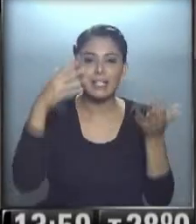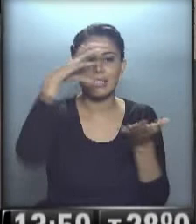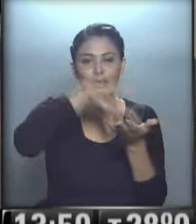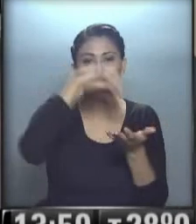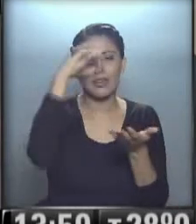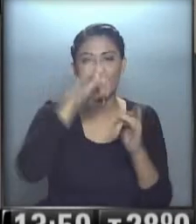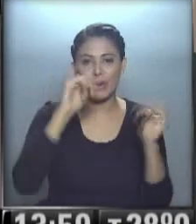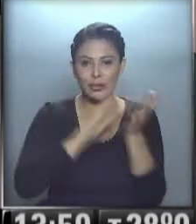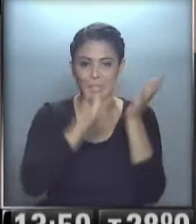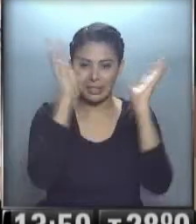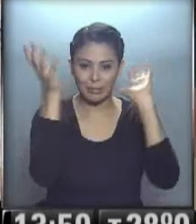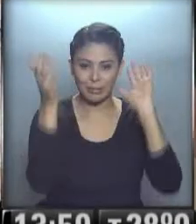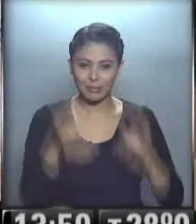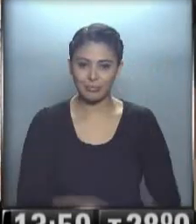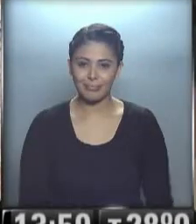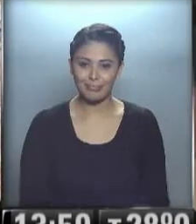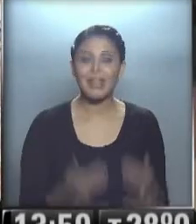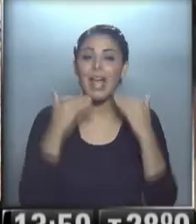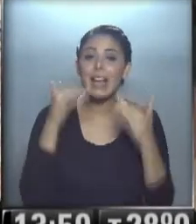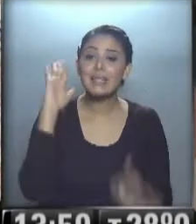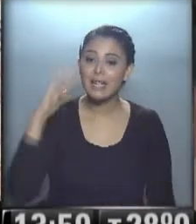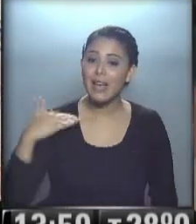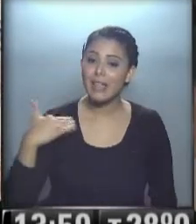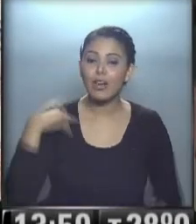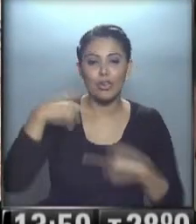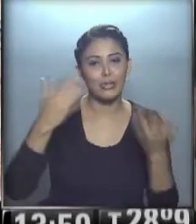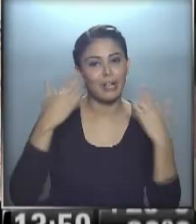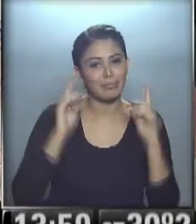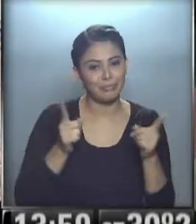Servicio Meteorológico Nacional. Gracias, Nadia. Sigue el calor. Así es. Bueno.